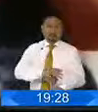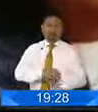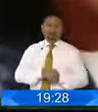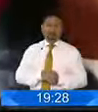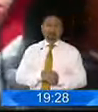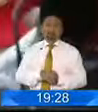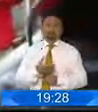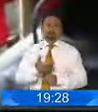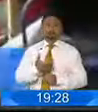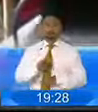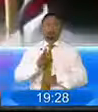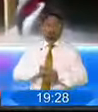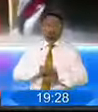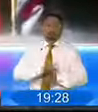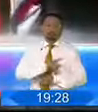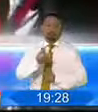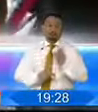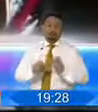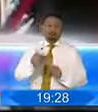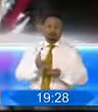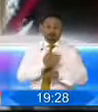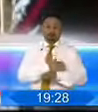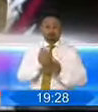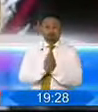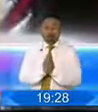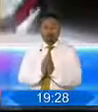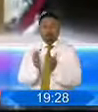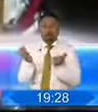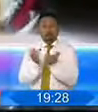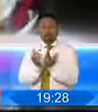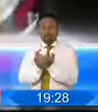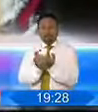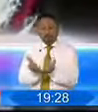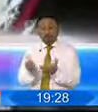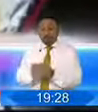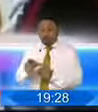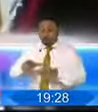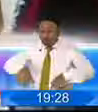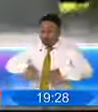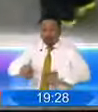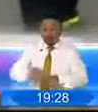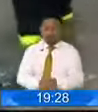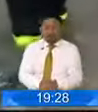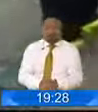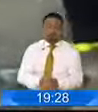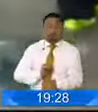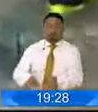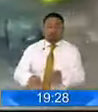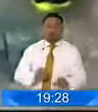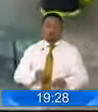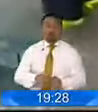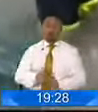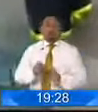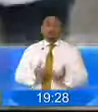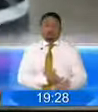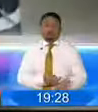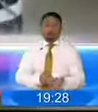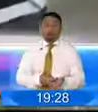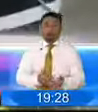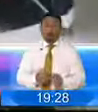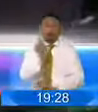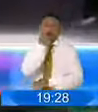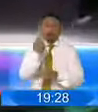lamentablemente por la gente que no se les pide que pongan los tachos de basura, pero no lo ponen. Personal del cuerpo de bomberos llegaron luego